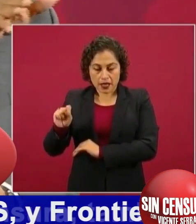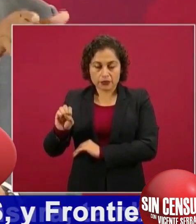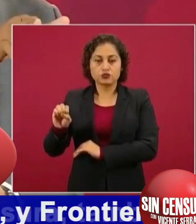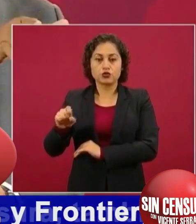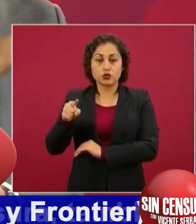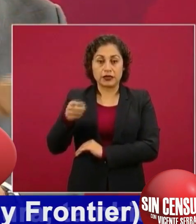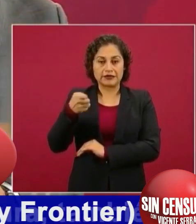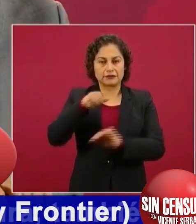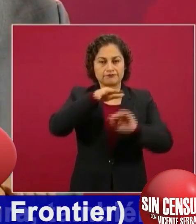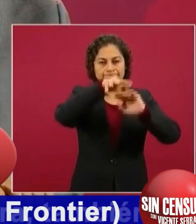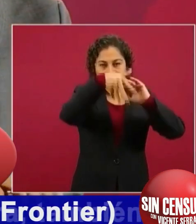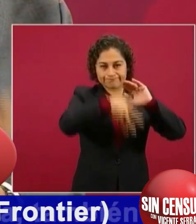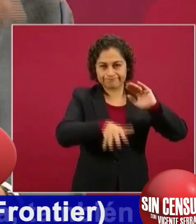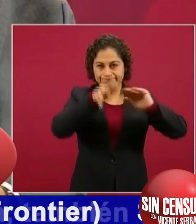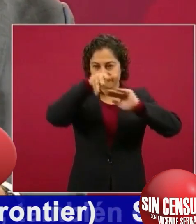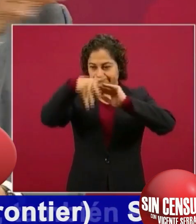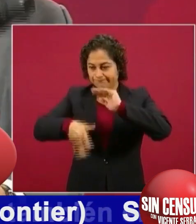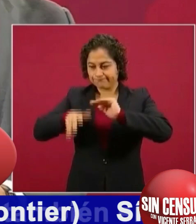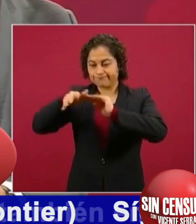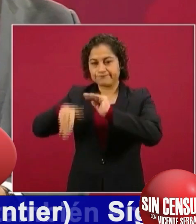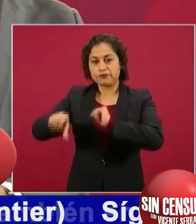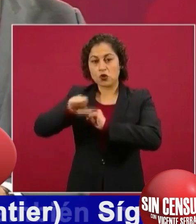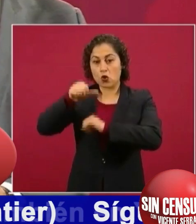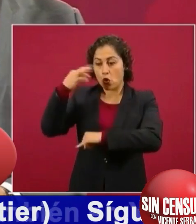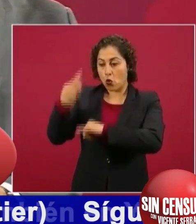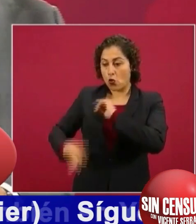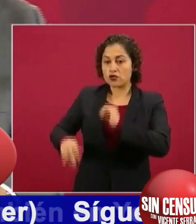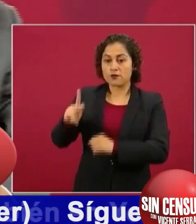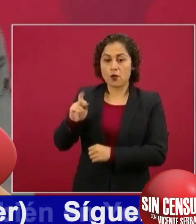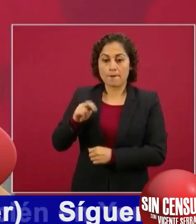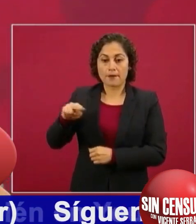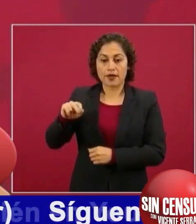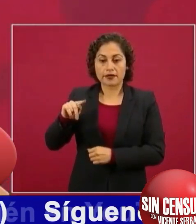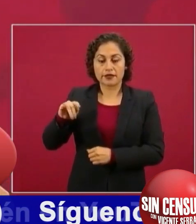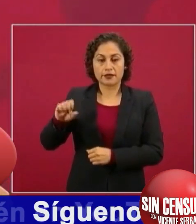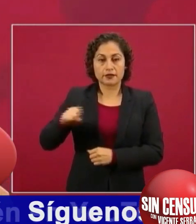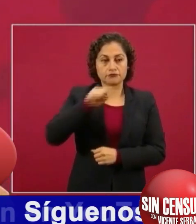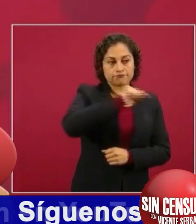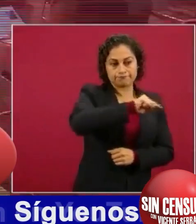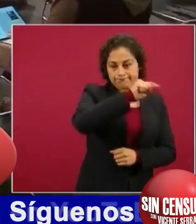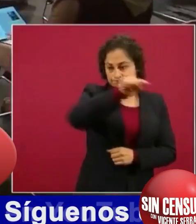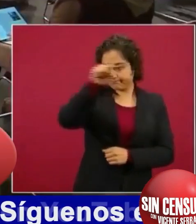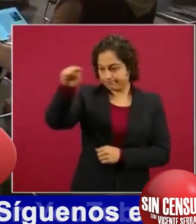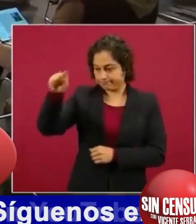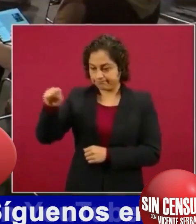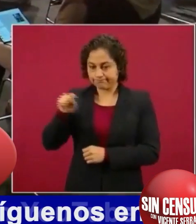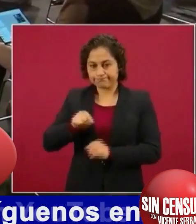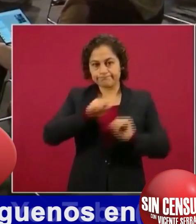y luego tiene Peñitas, que es la que suelta todo el agua a la planicie.